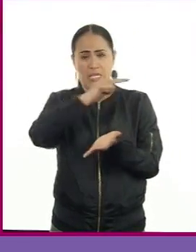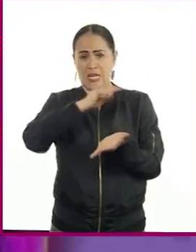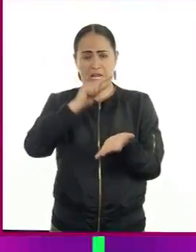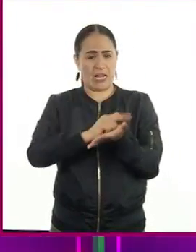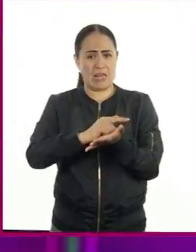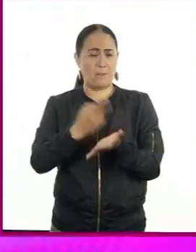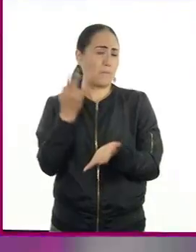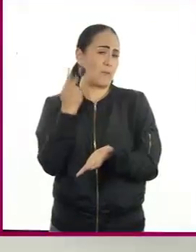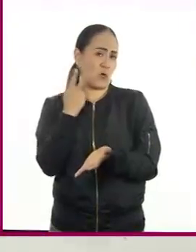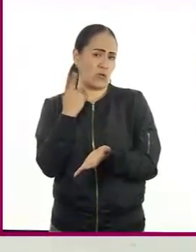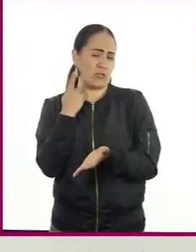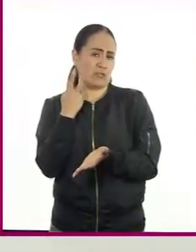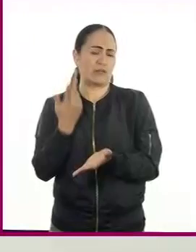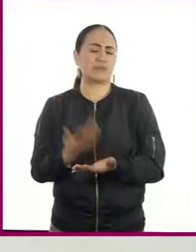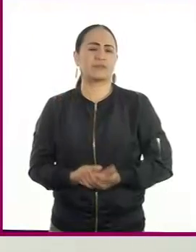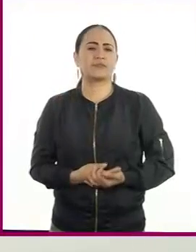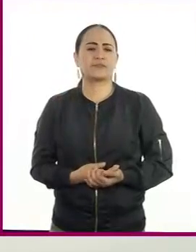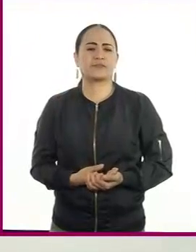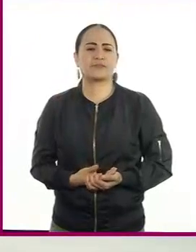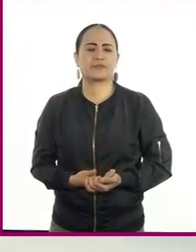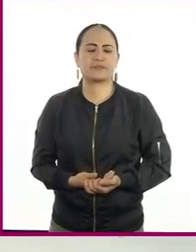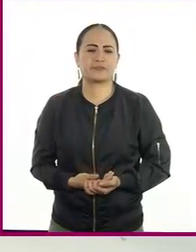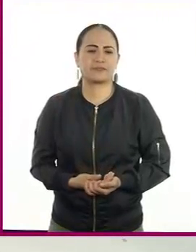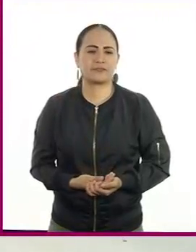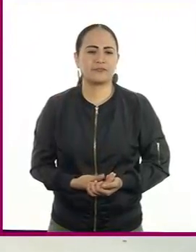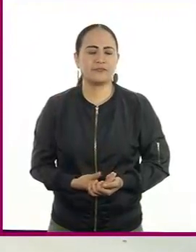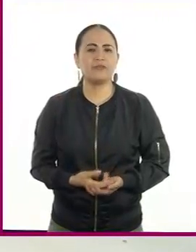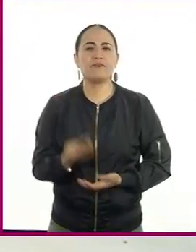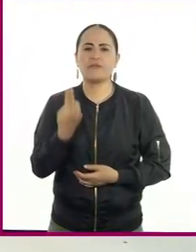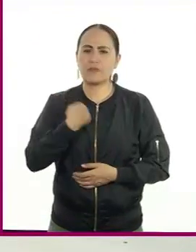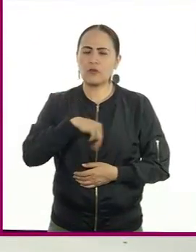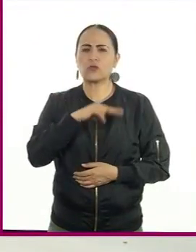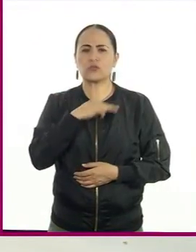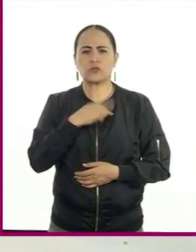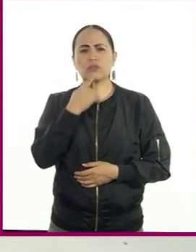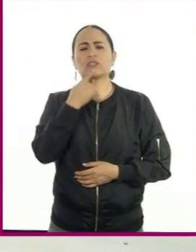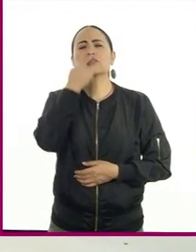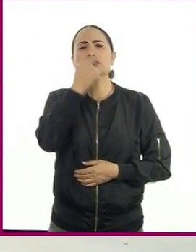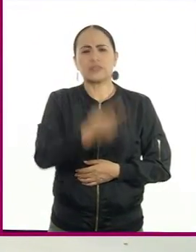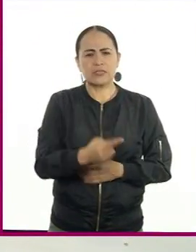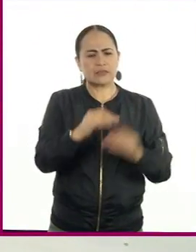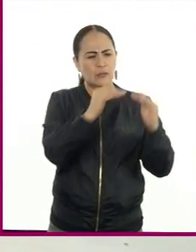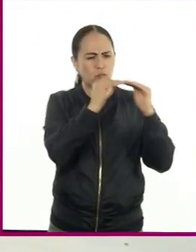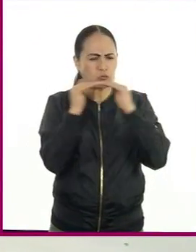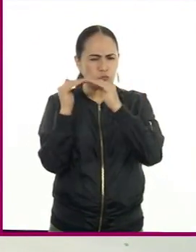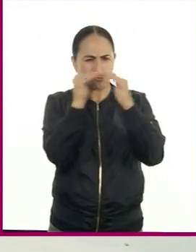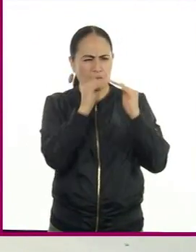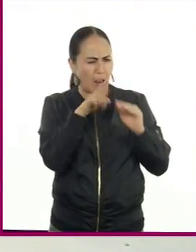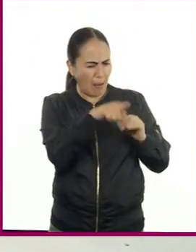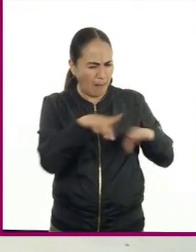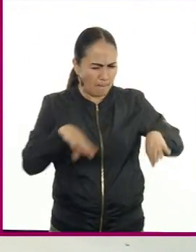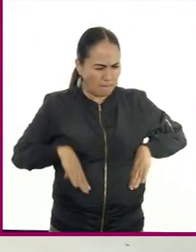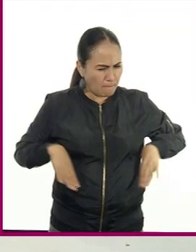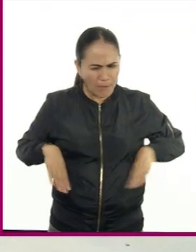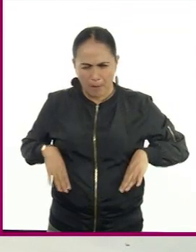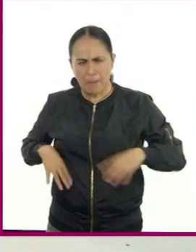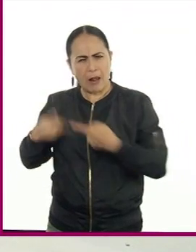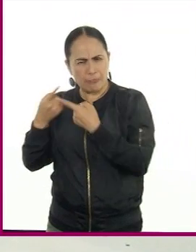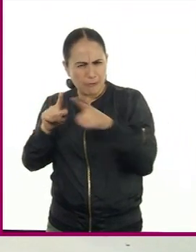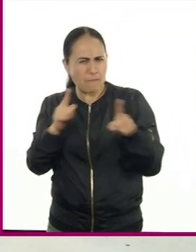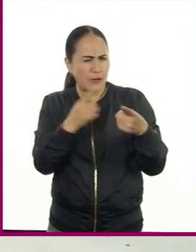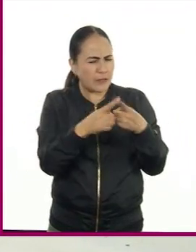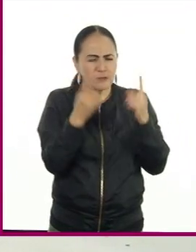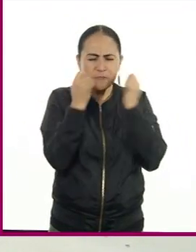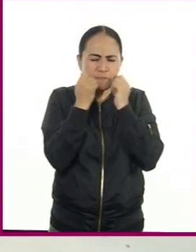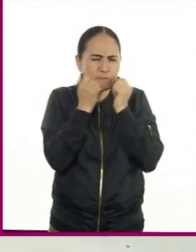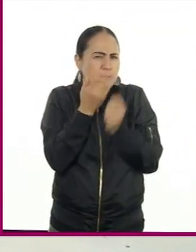política. Ahora bien, podemos decir que la igualdad valora las diferencias y es necesario aclarar